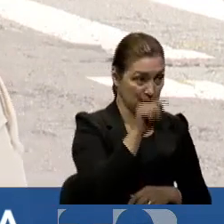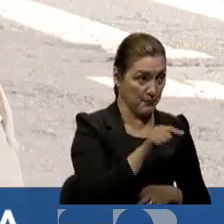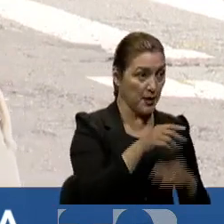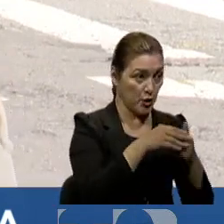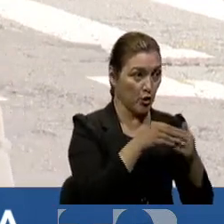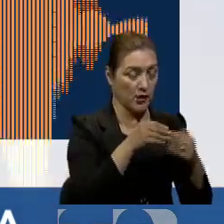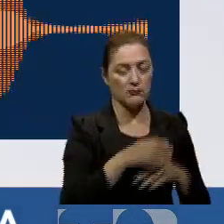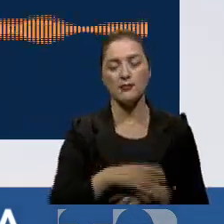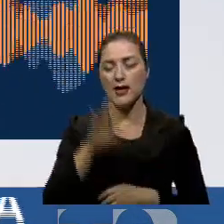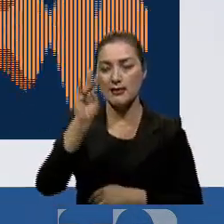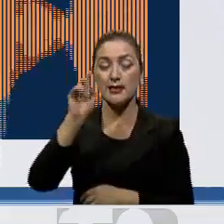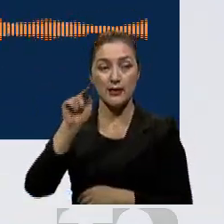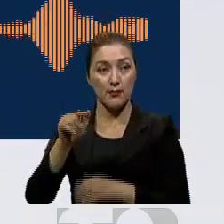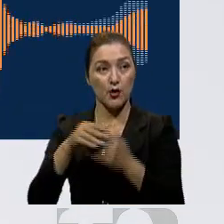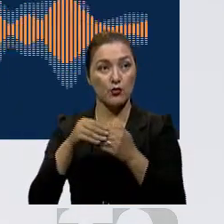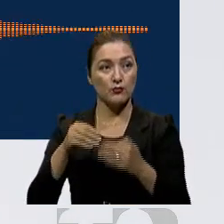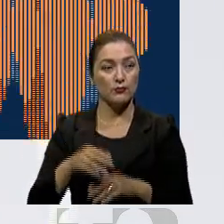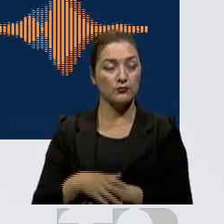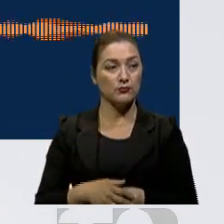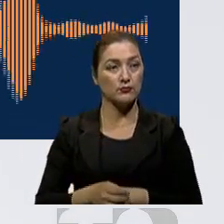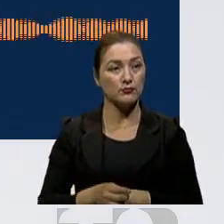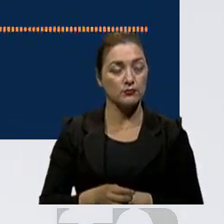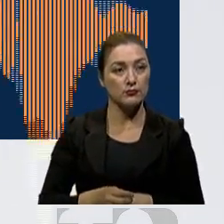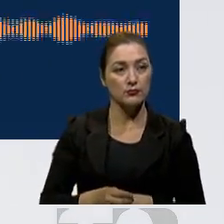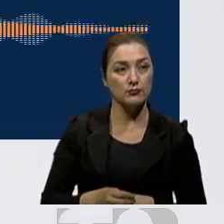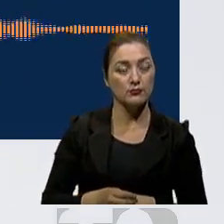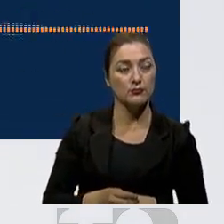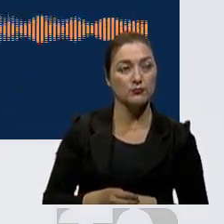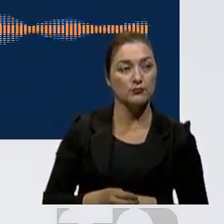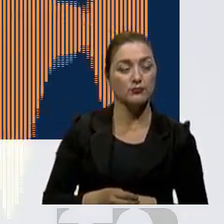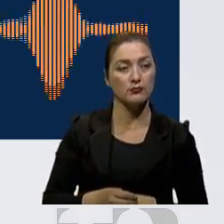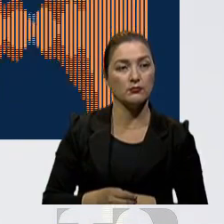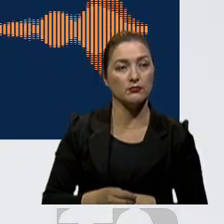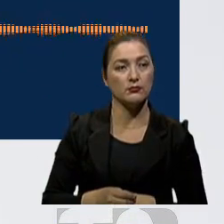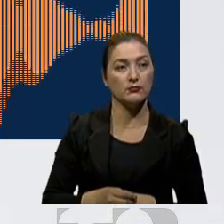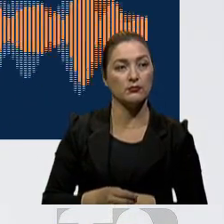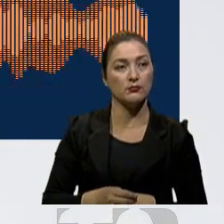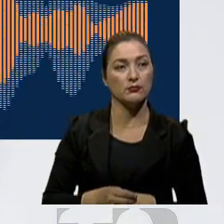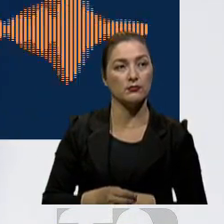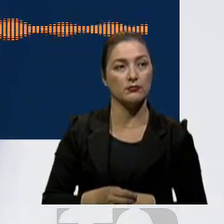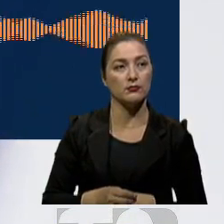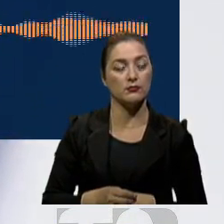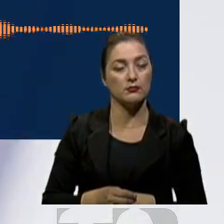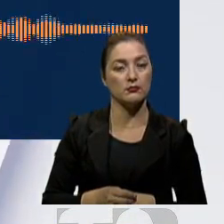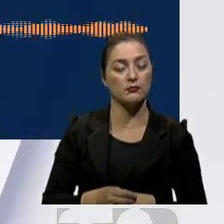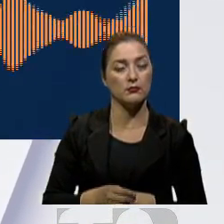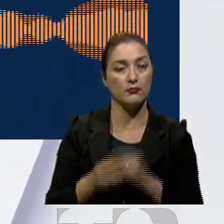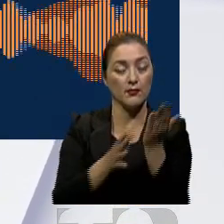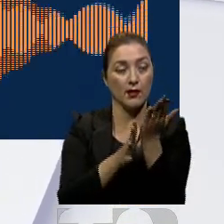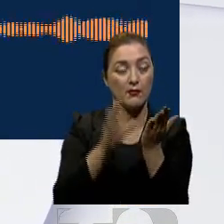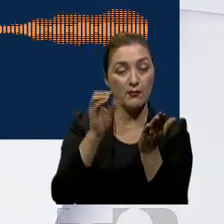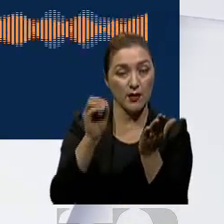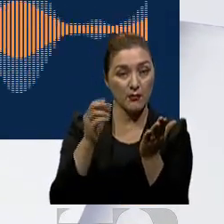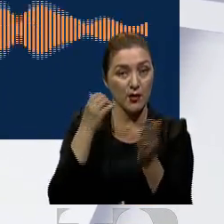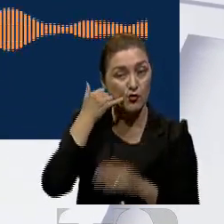eran $7,000. Hola, buenas noches, soy la chica del carro. Antes mi hermano le habló